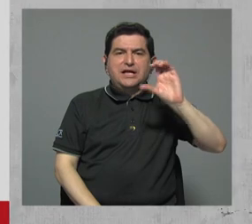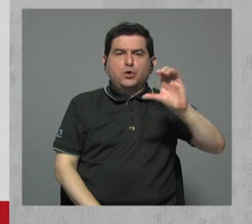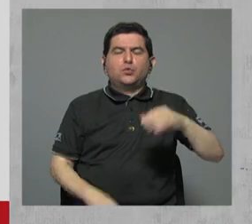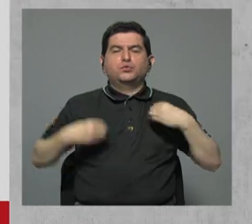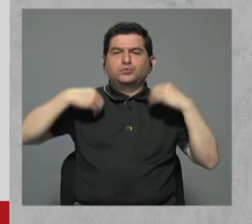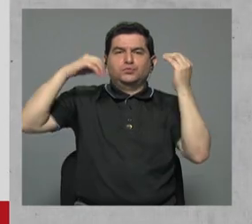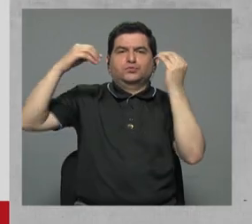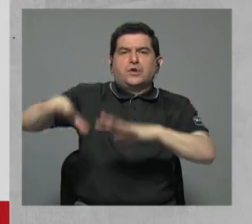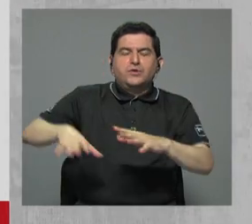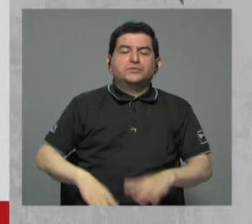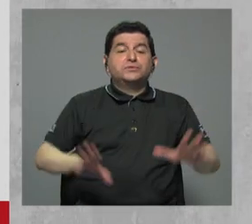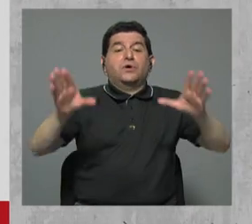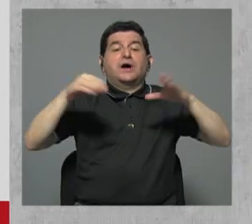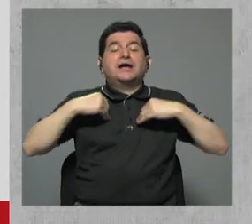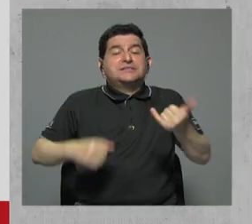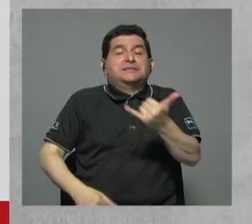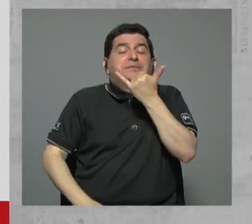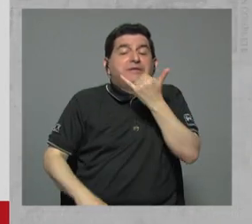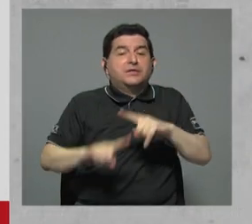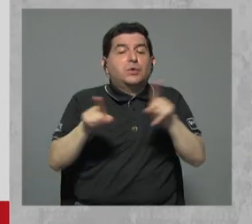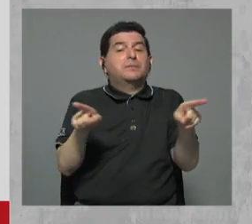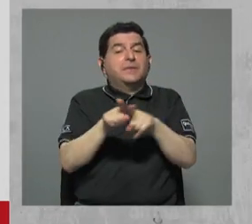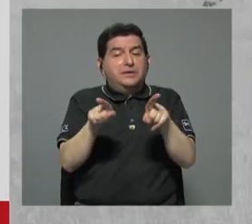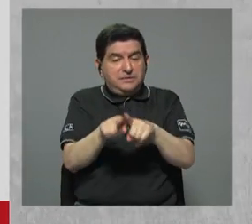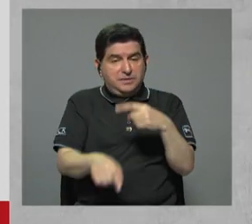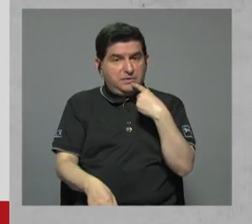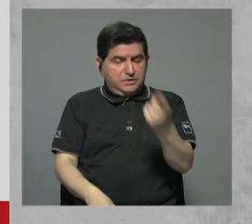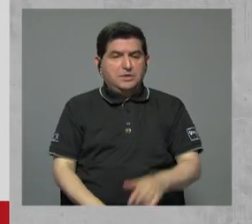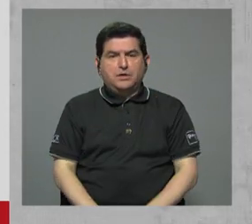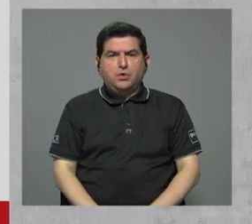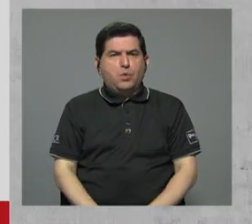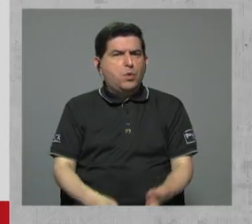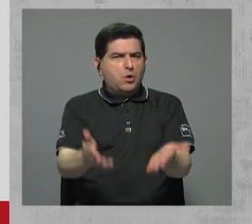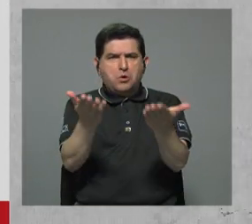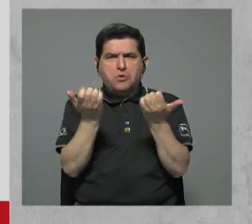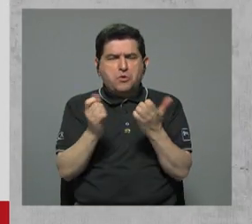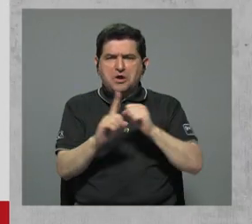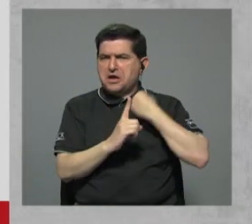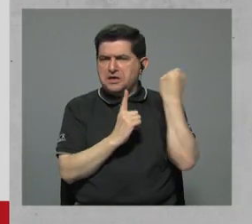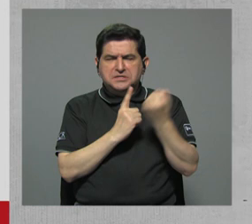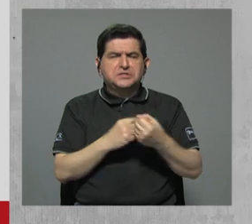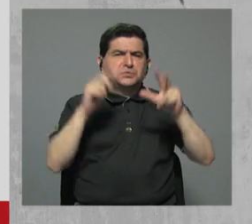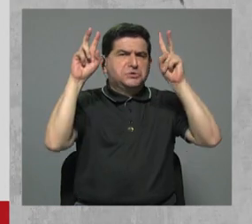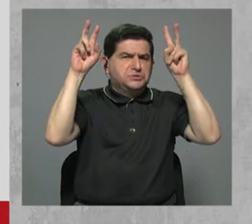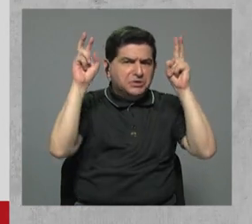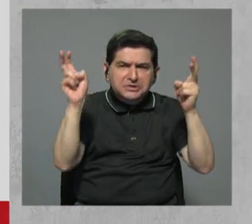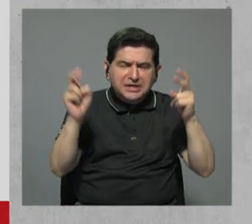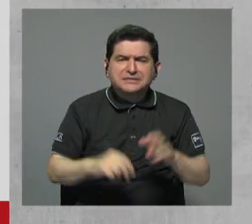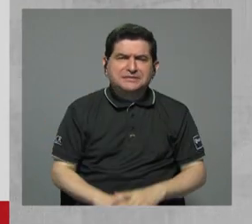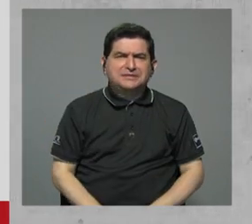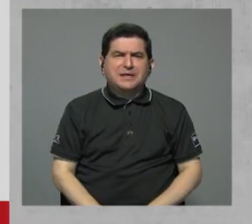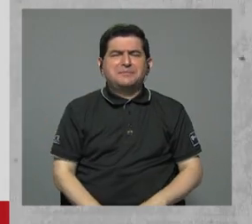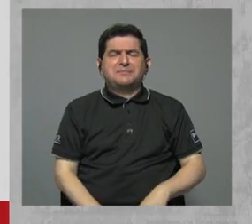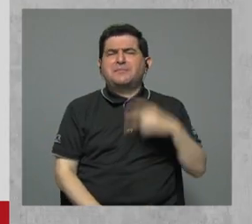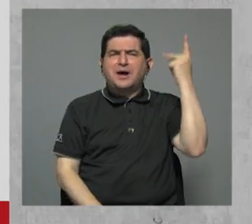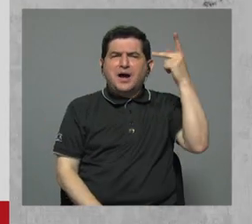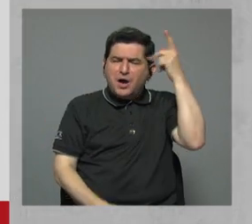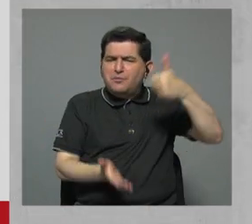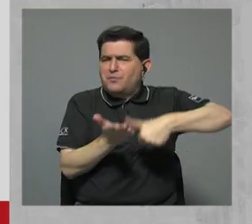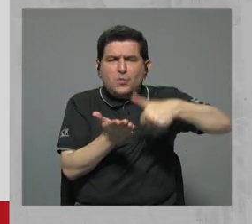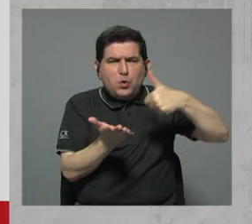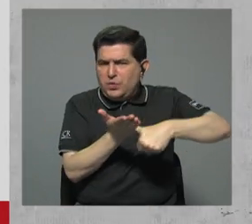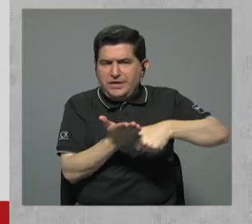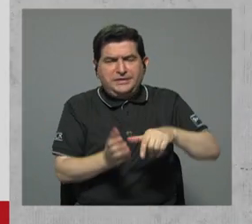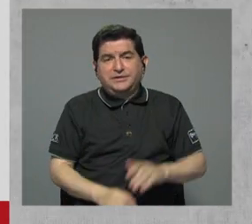puesto reconociendo errores sí pero también dijo ella que no quería que esto se convirtiera en un tema de político electoral y